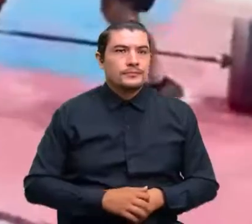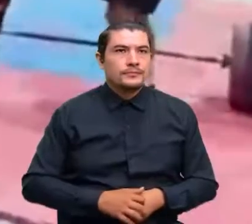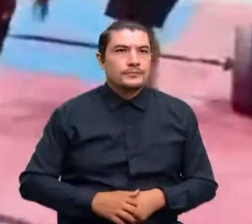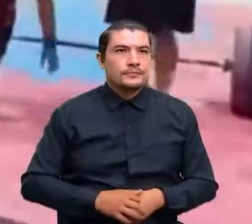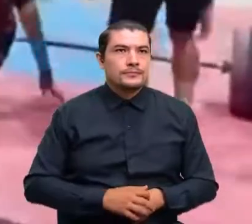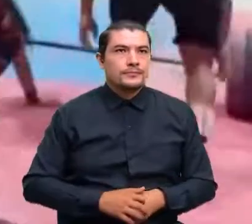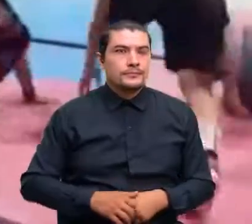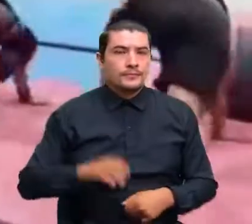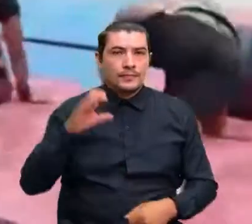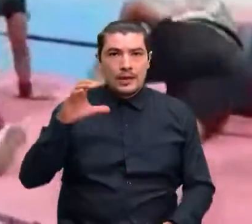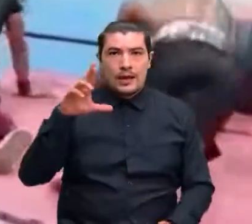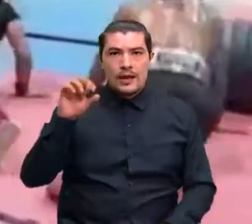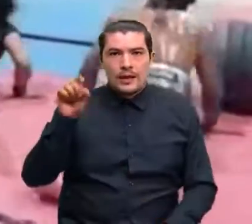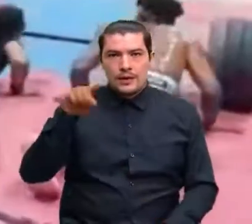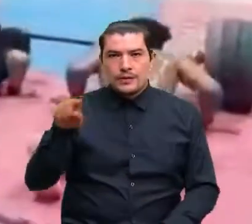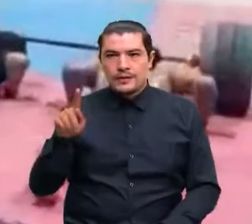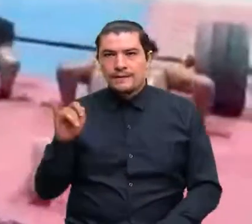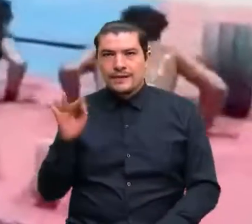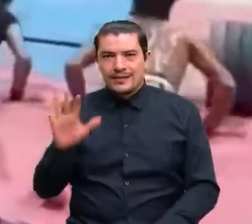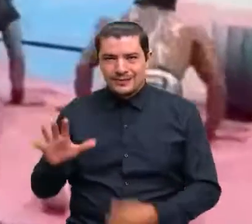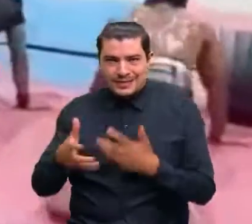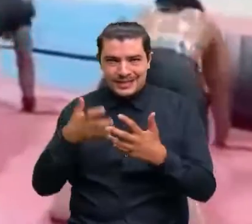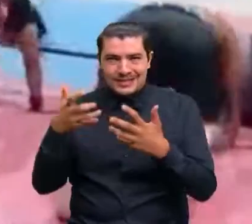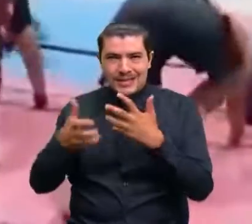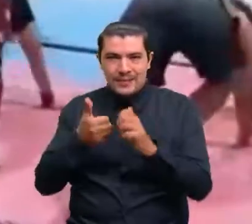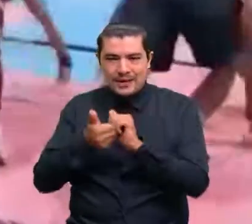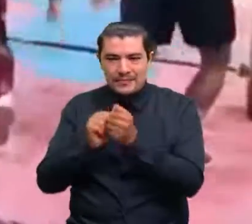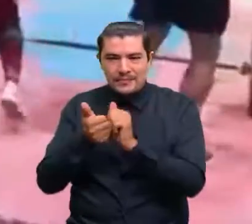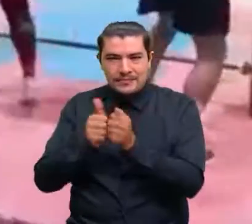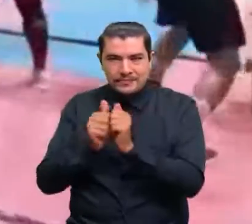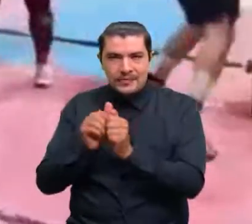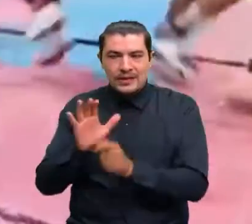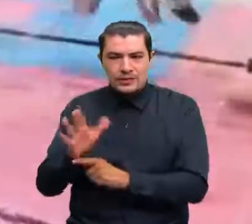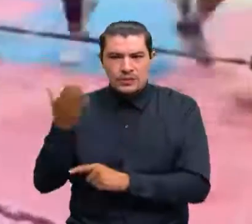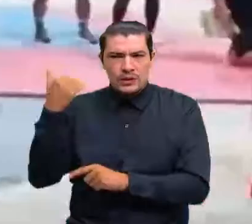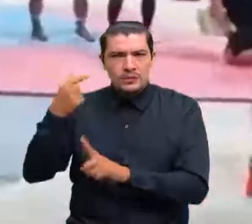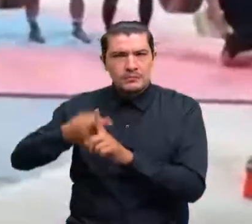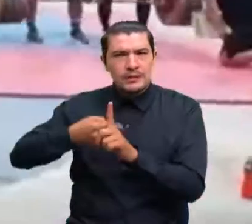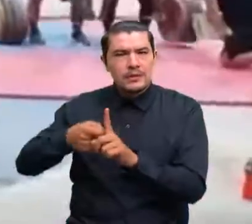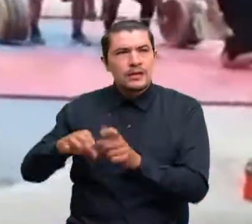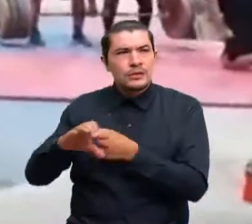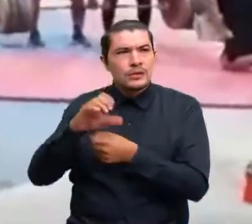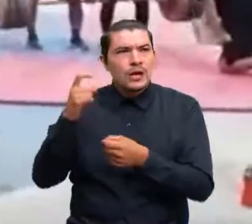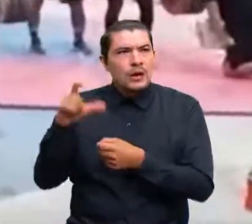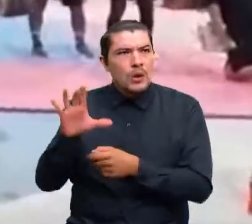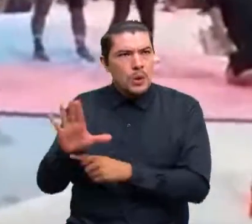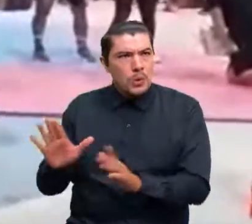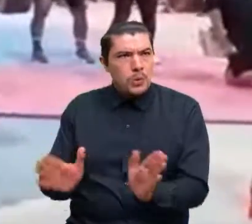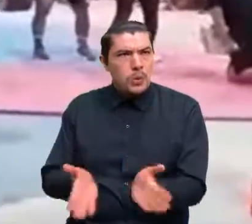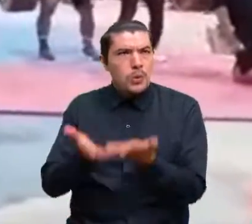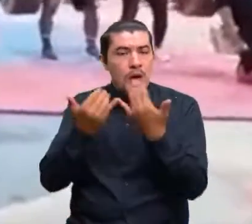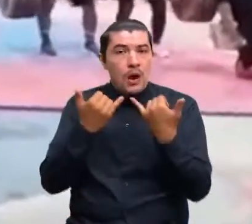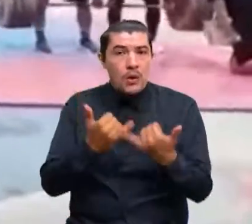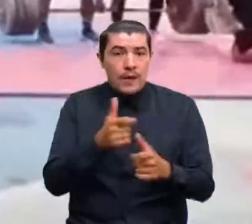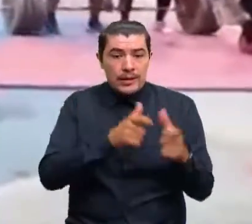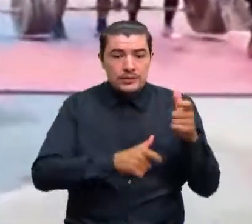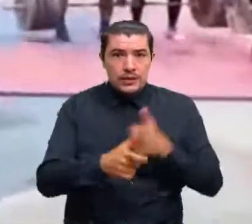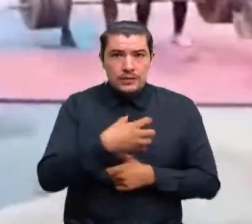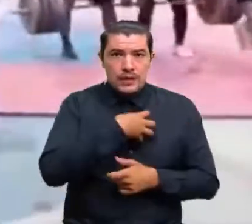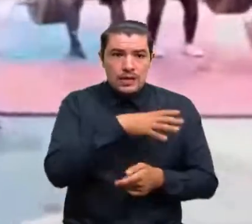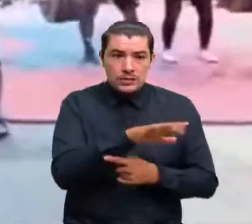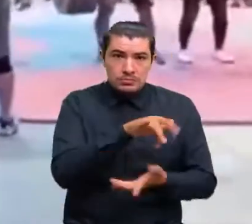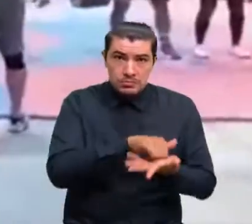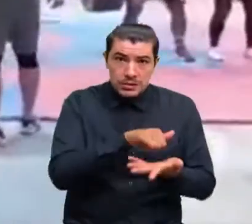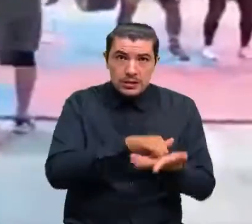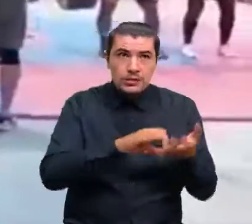El CrossFit es un sistema de entrenamiento que ha tomado fuerza en los últimos meses en Cúcuta. Diferentes competencias han motivado a los habitantes de la Perla